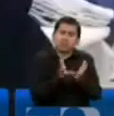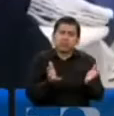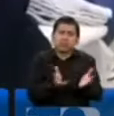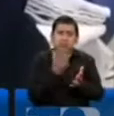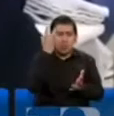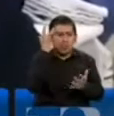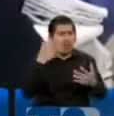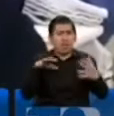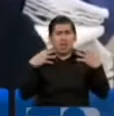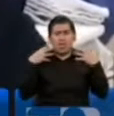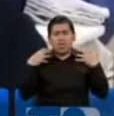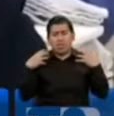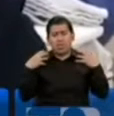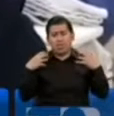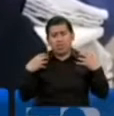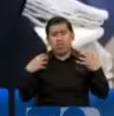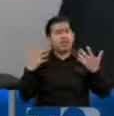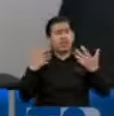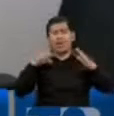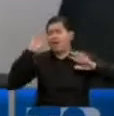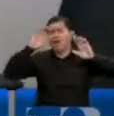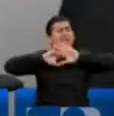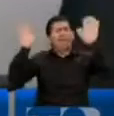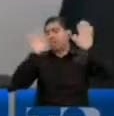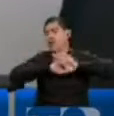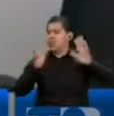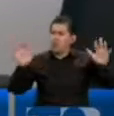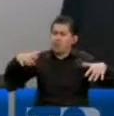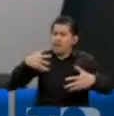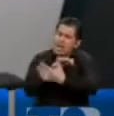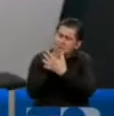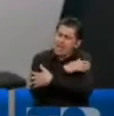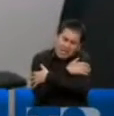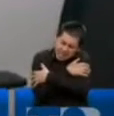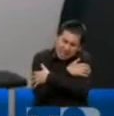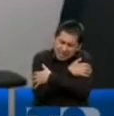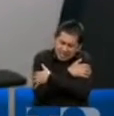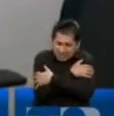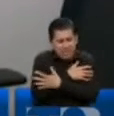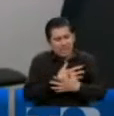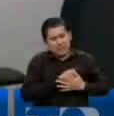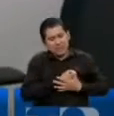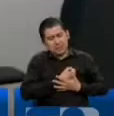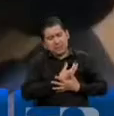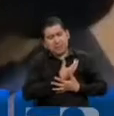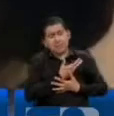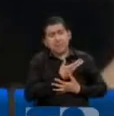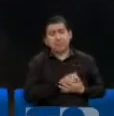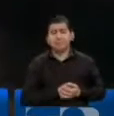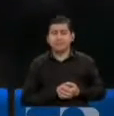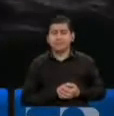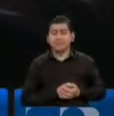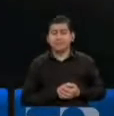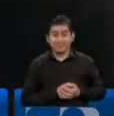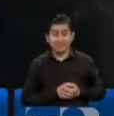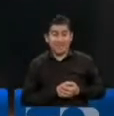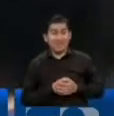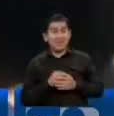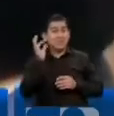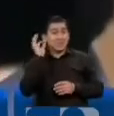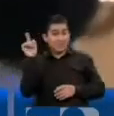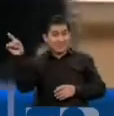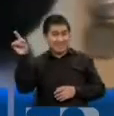Blanca no desmayen en esta lucha. Hoy el abrazo y las buenas energías la envían sus compañeros a Nelly,